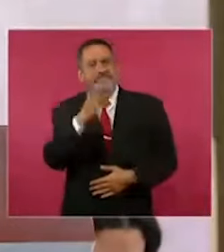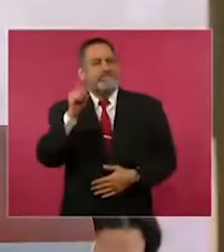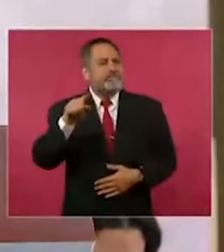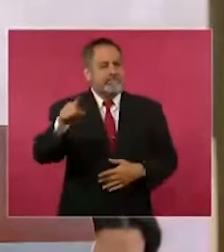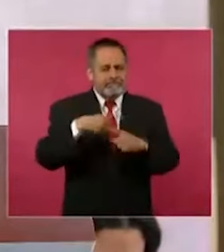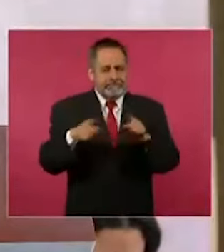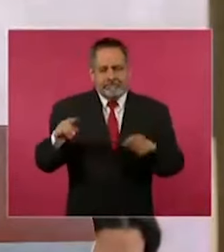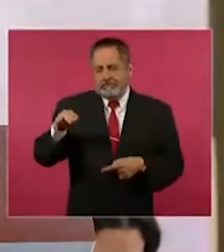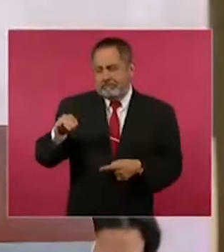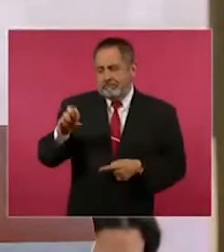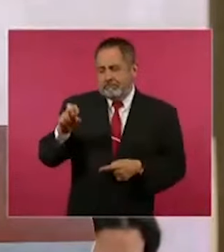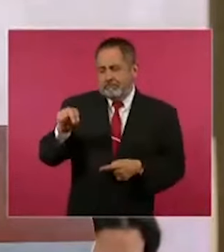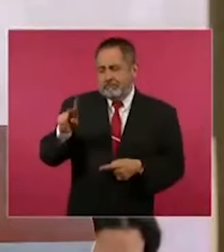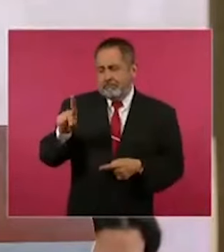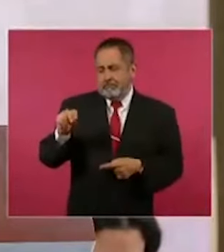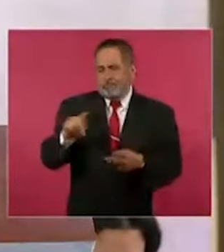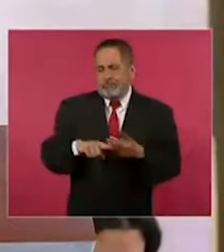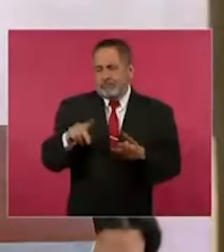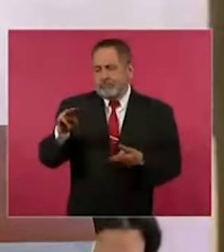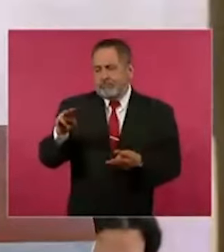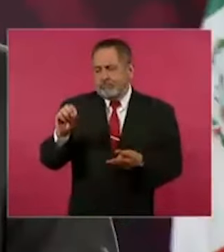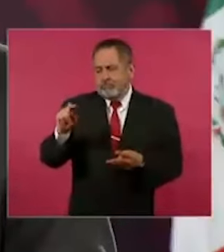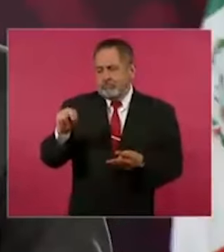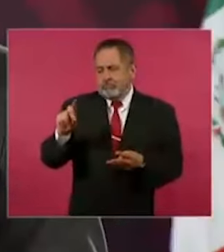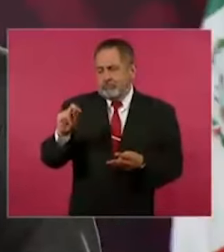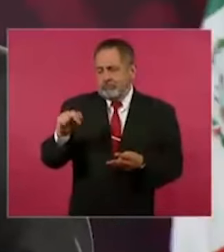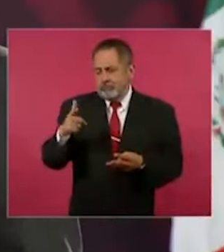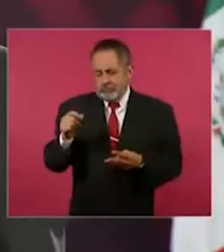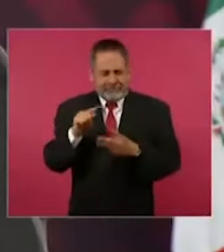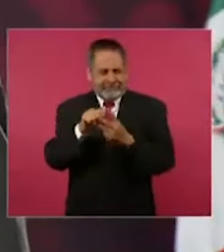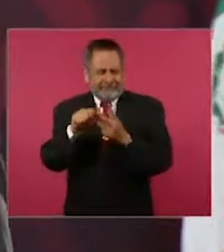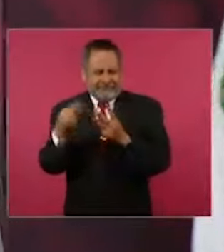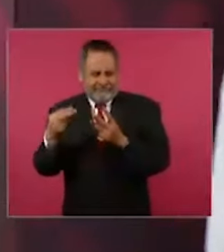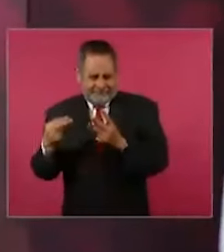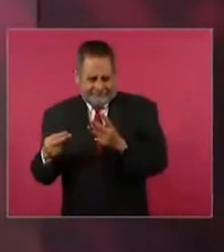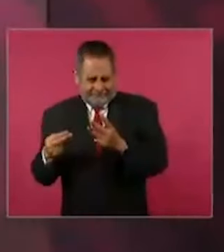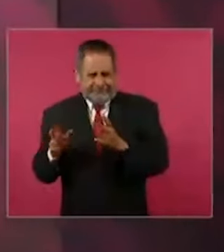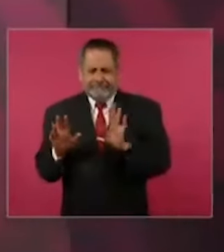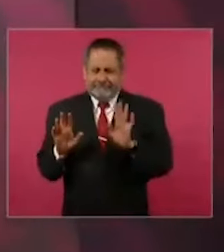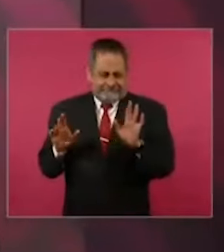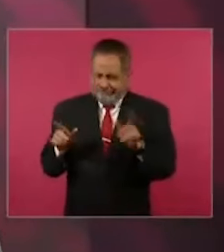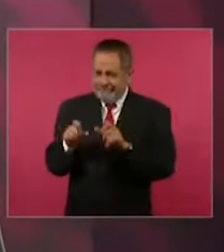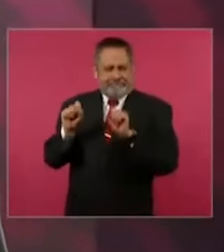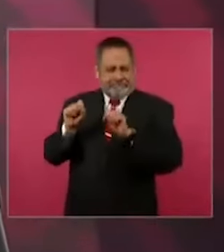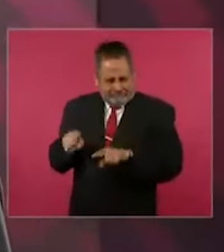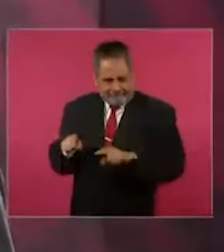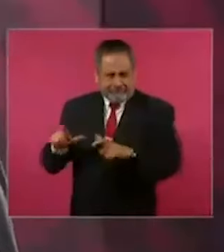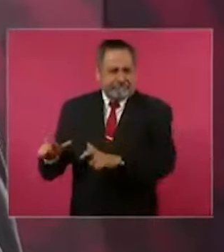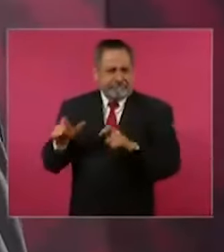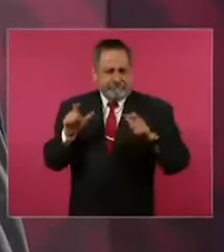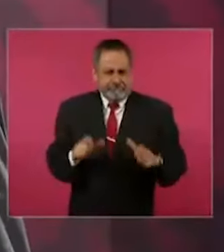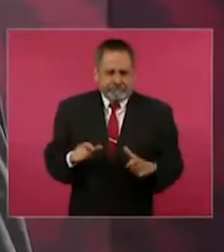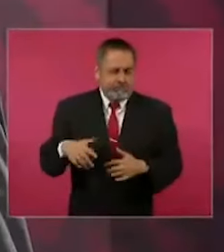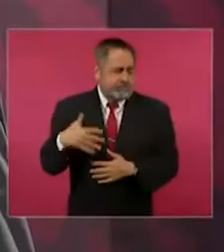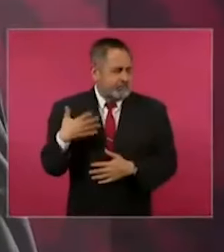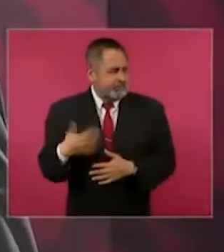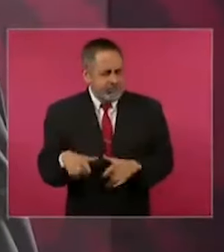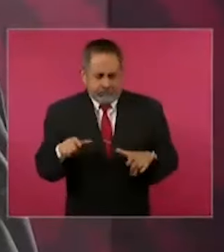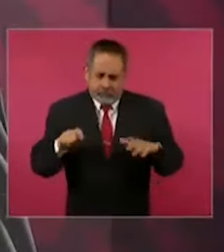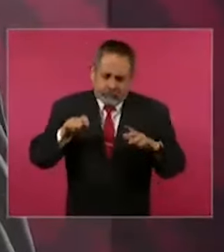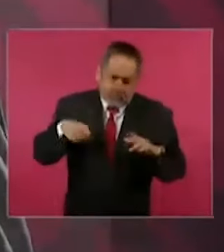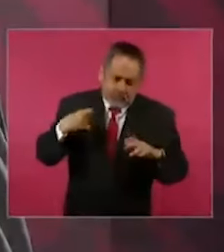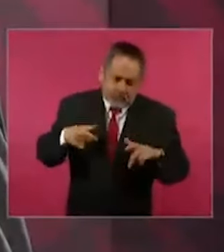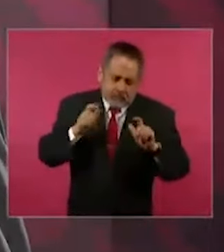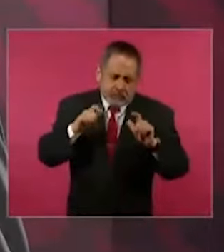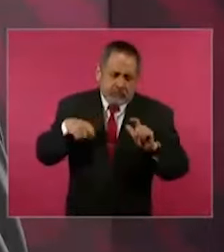del presidente López Obrador las comunicó el día de hoy mensajes muy importantes Jorge Armando hay que destacar que lo primero que